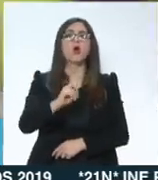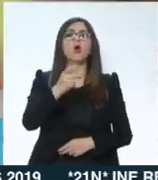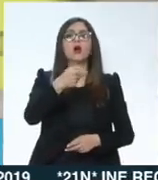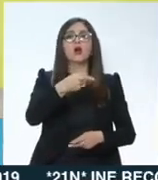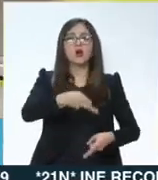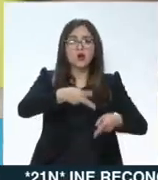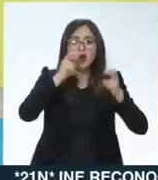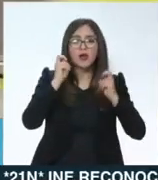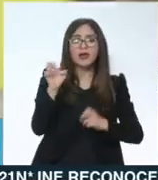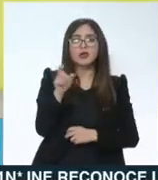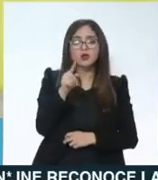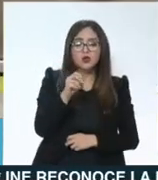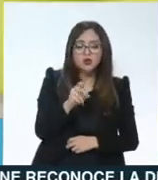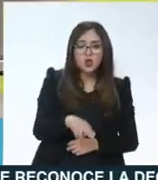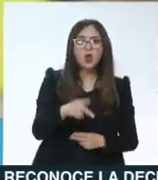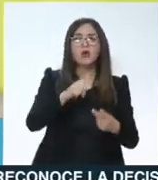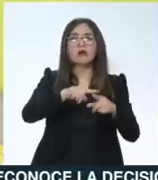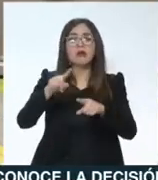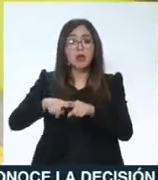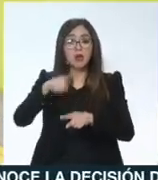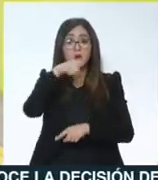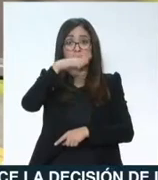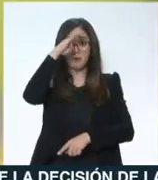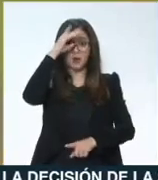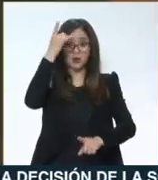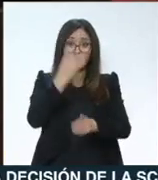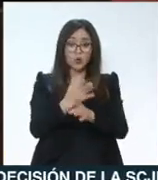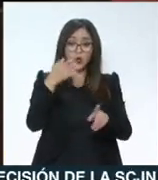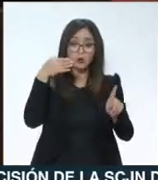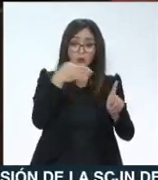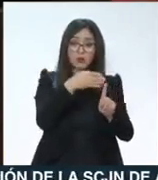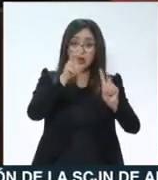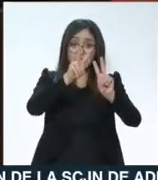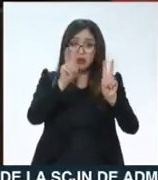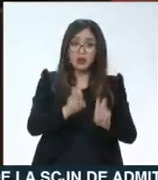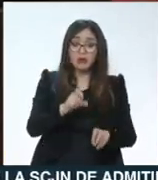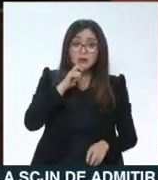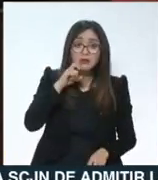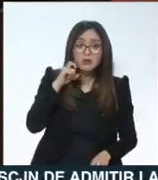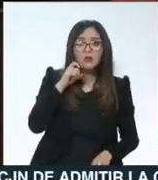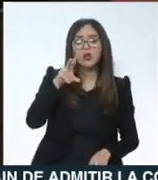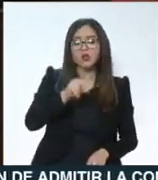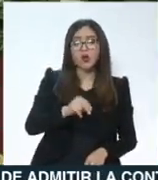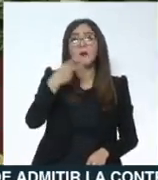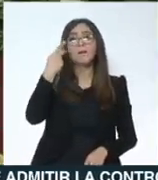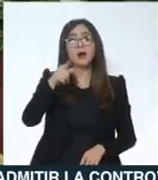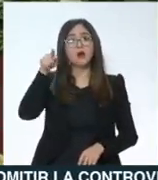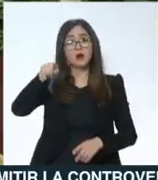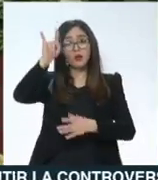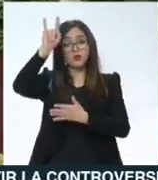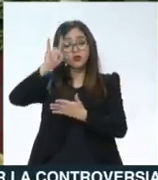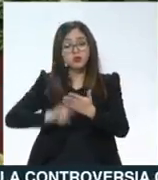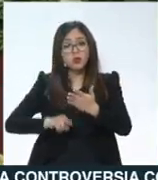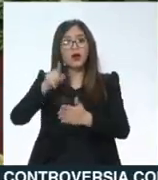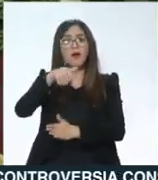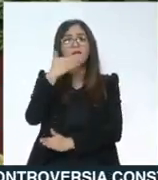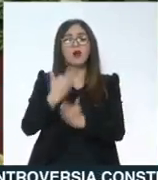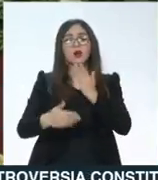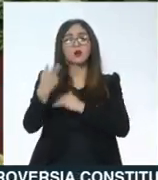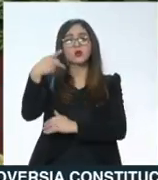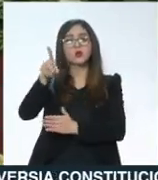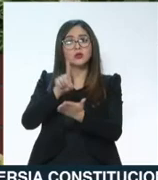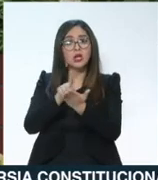nada más para el tema de acoso sexual, ¿no? Este tipo de páginas lo que hacen es vulnerar los derechos de cualquier persona porque están violando